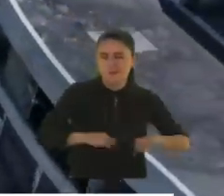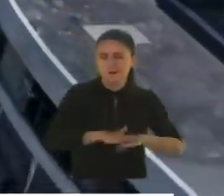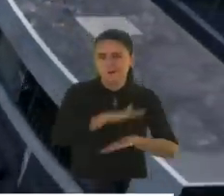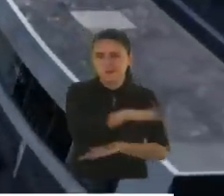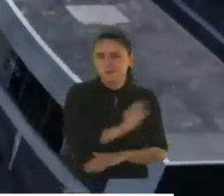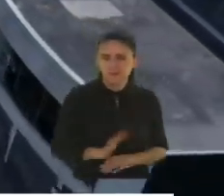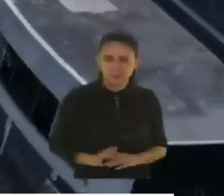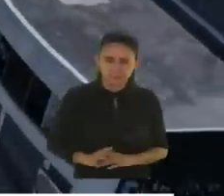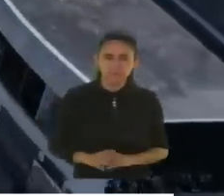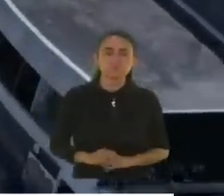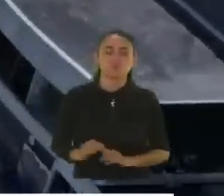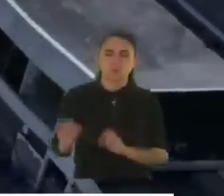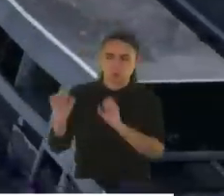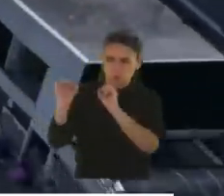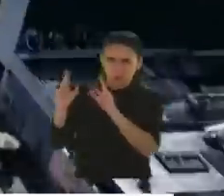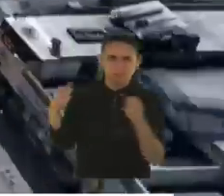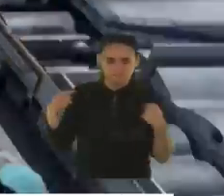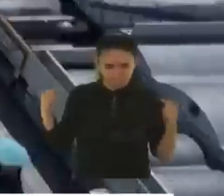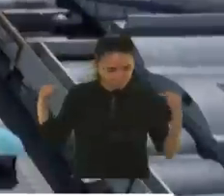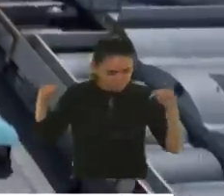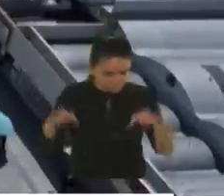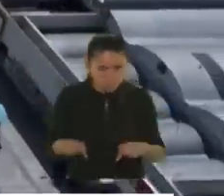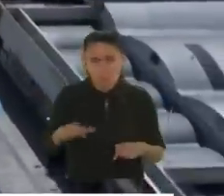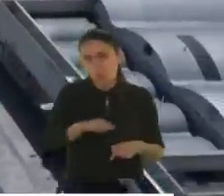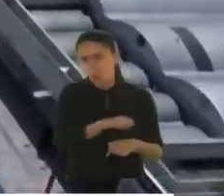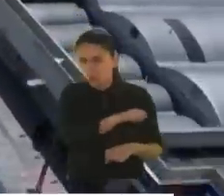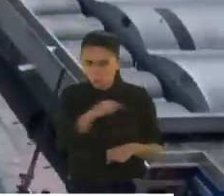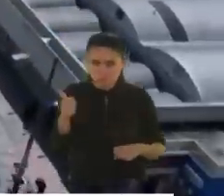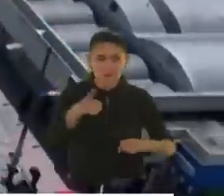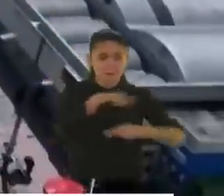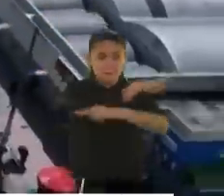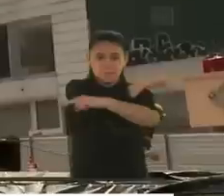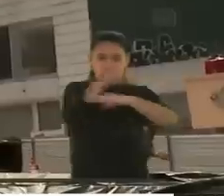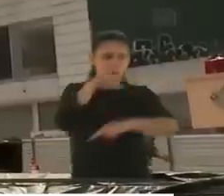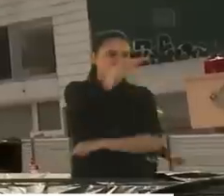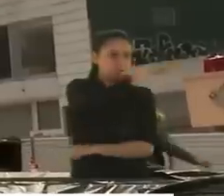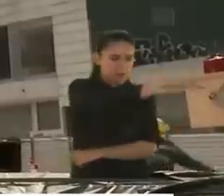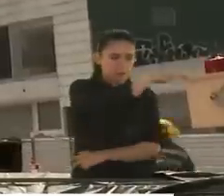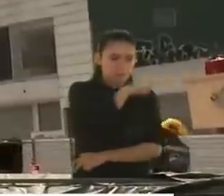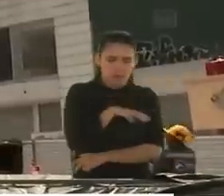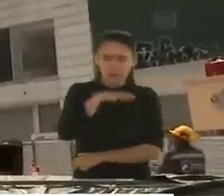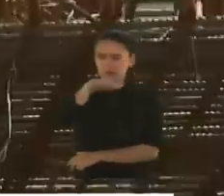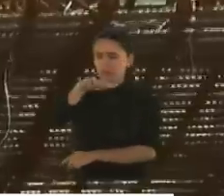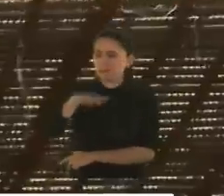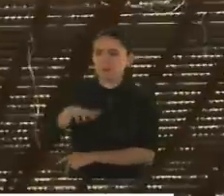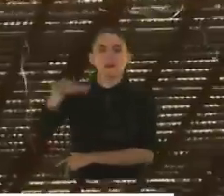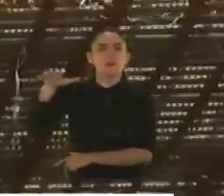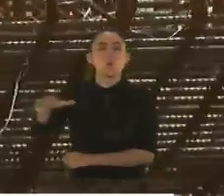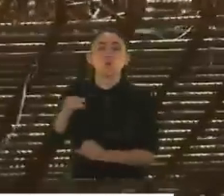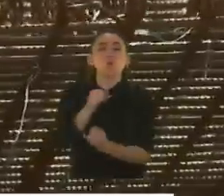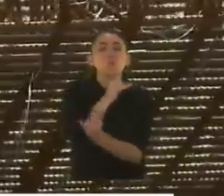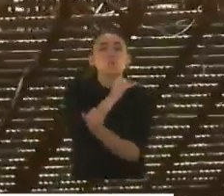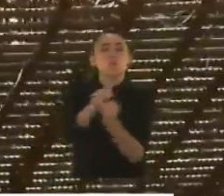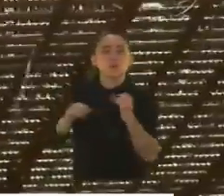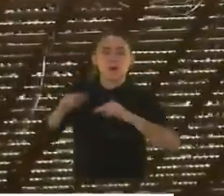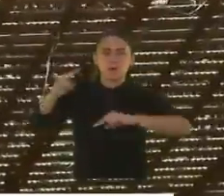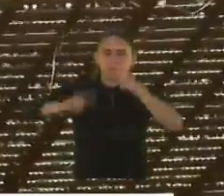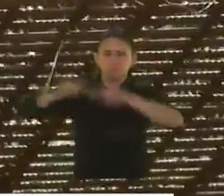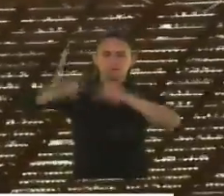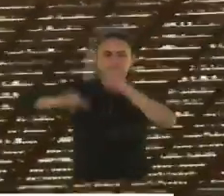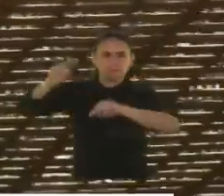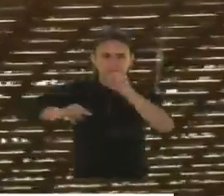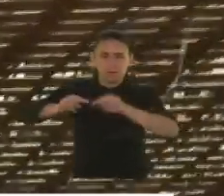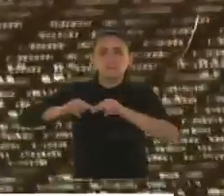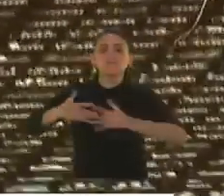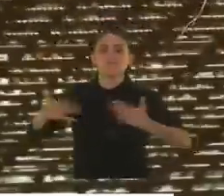Bueno, ingeniero, hemos llegado a un punto también importante del Metro de Bogotá, la última estación donde se está construyendo incluso el intercambiador de